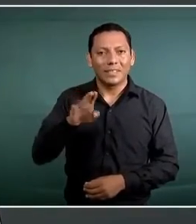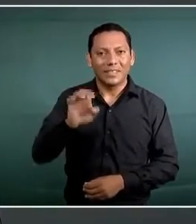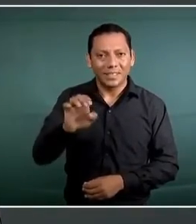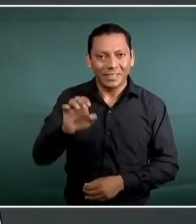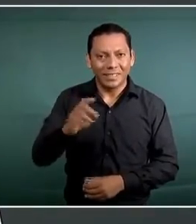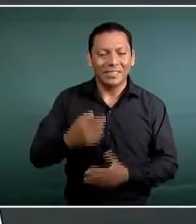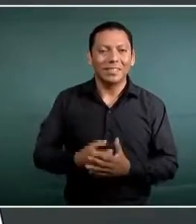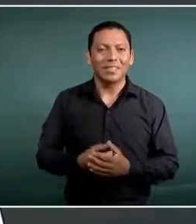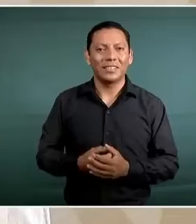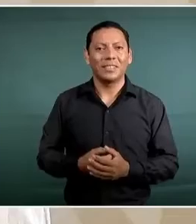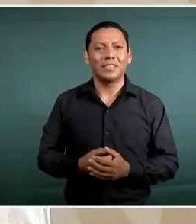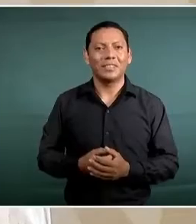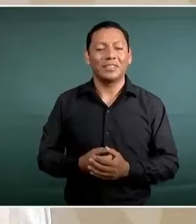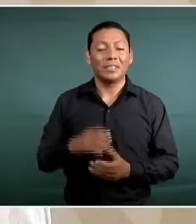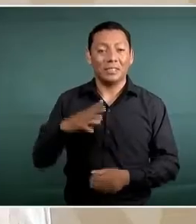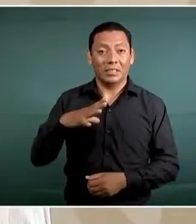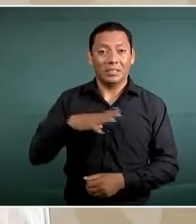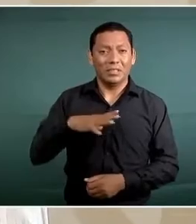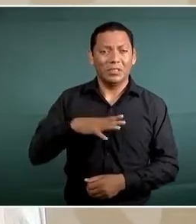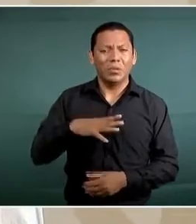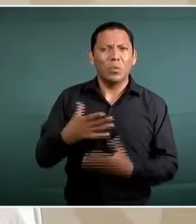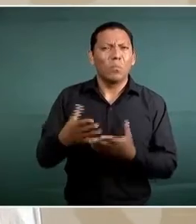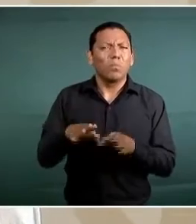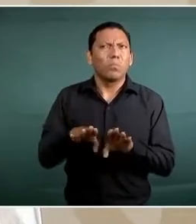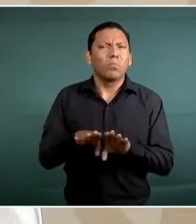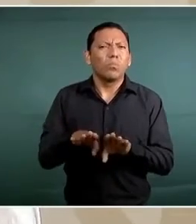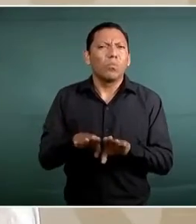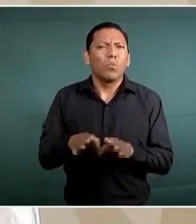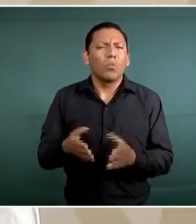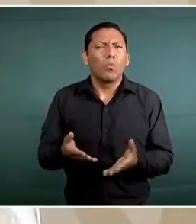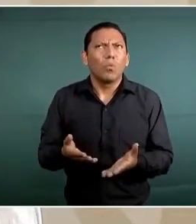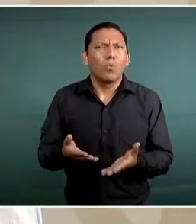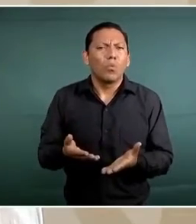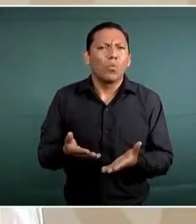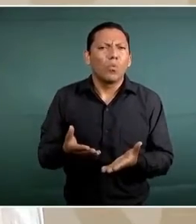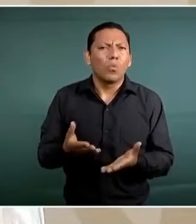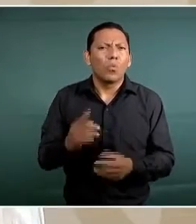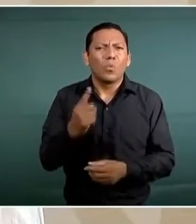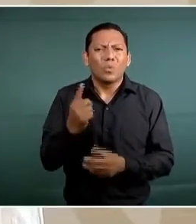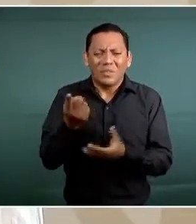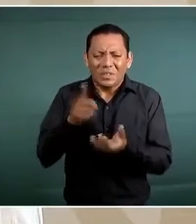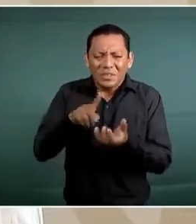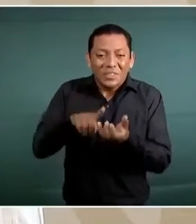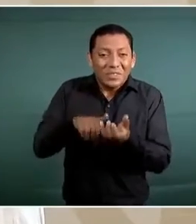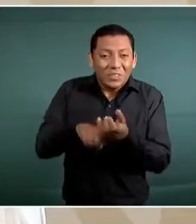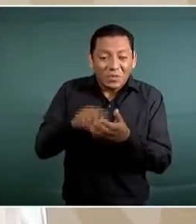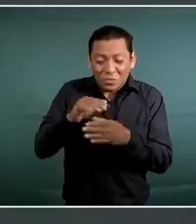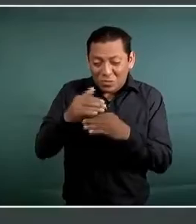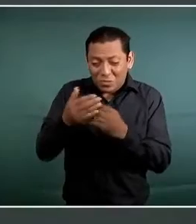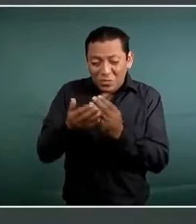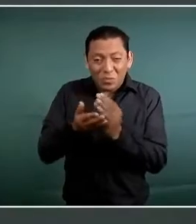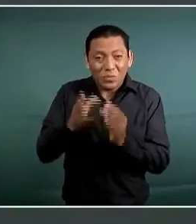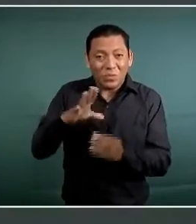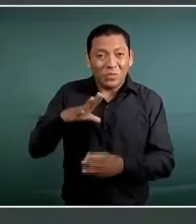Entonces, tiene como una pulpa, una corteza,